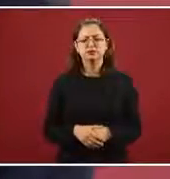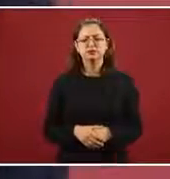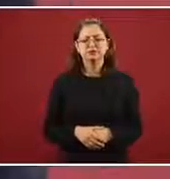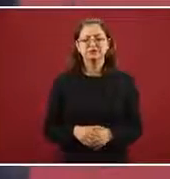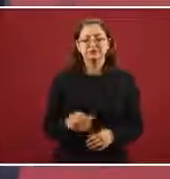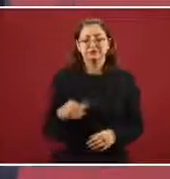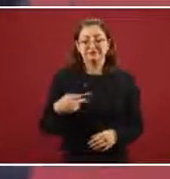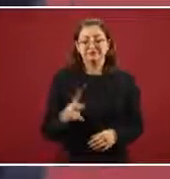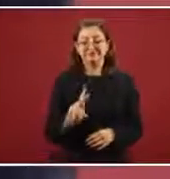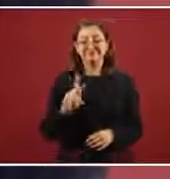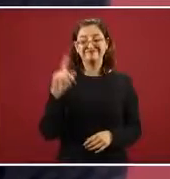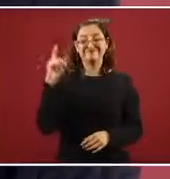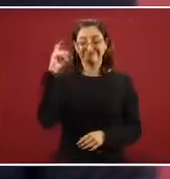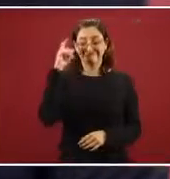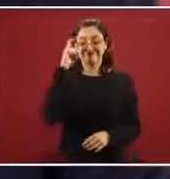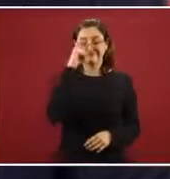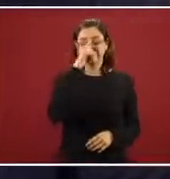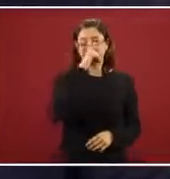pero cuesta,